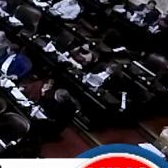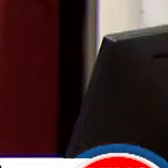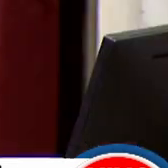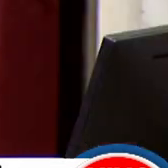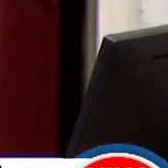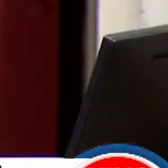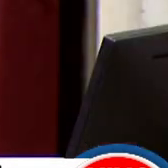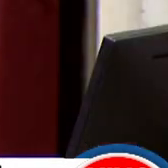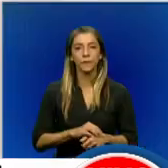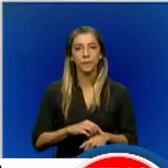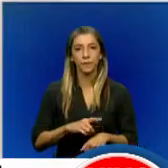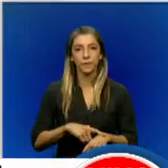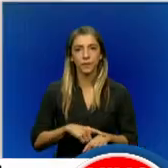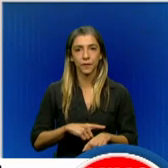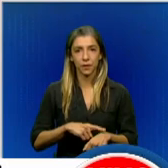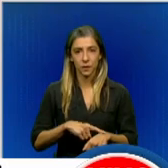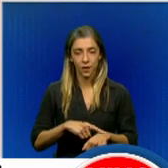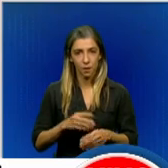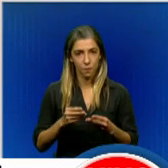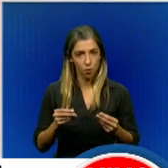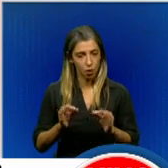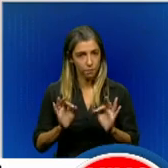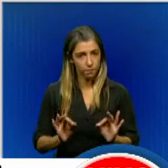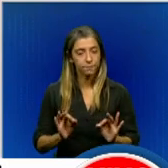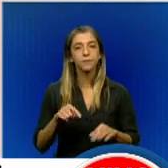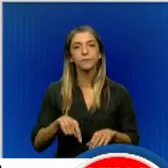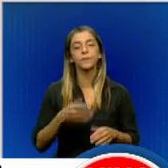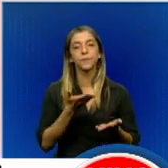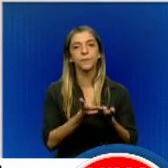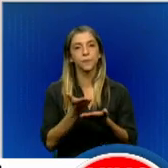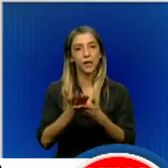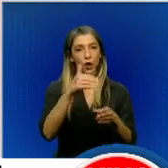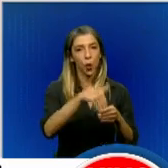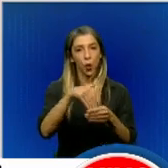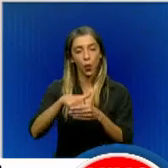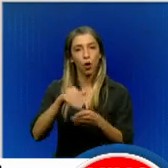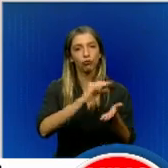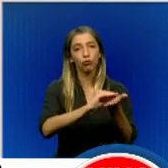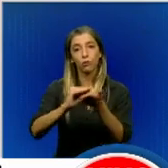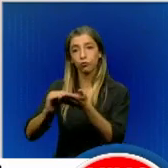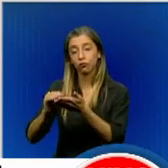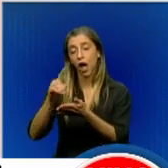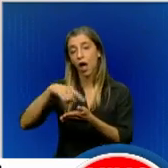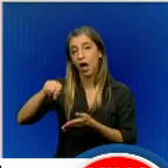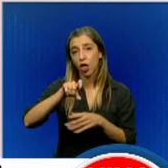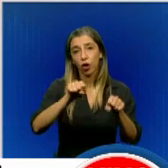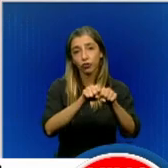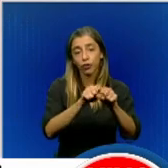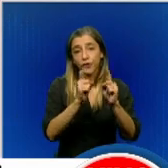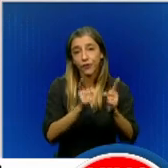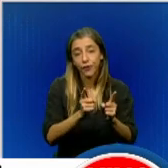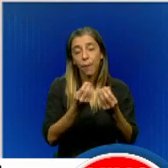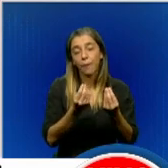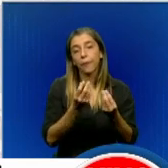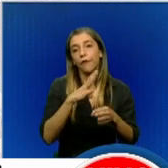le voy a tomar el voto a los diputados que aparecen como logrados y no hicieron ejercicio